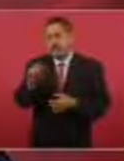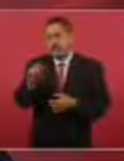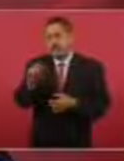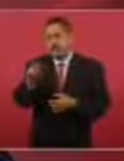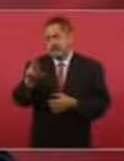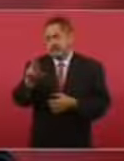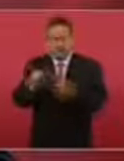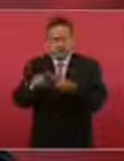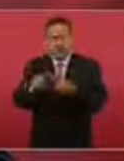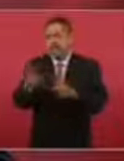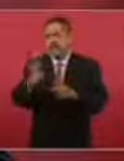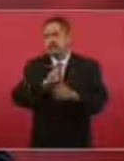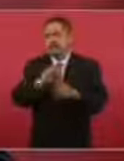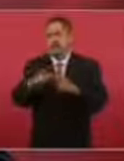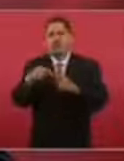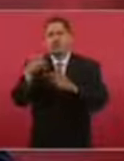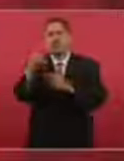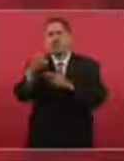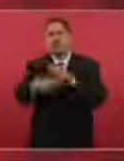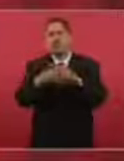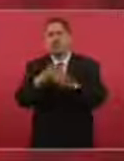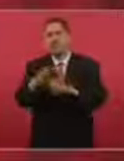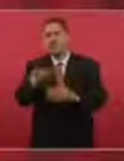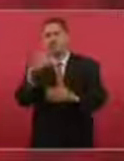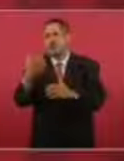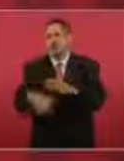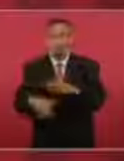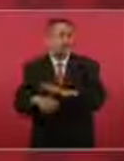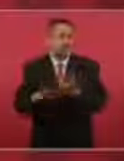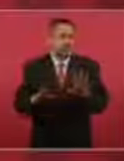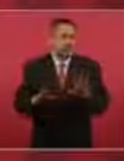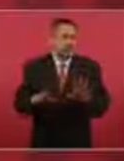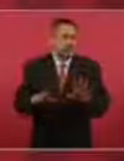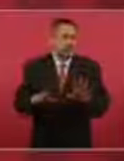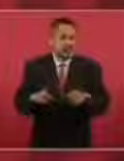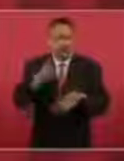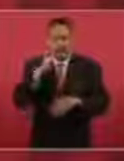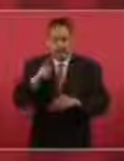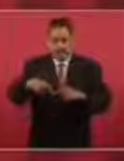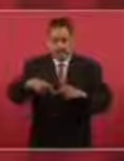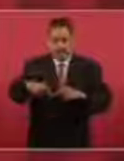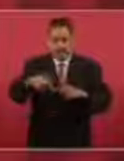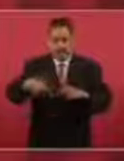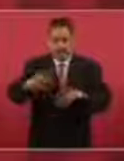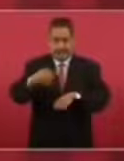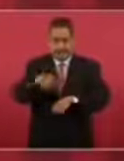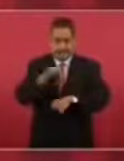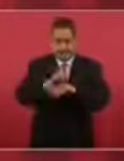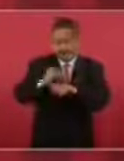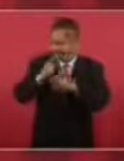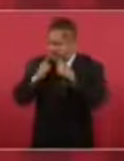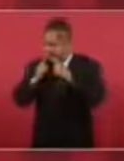para finales del año próximo. Y esta semana resolvemos ya